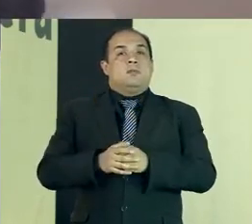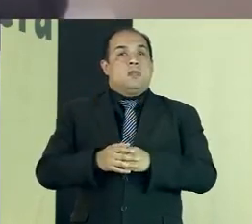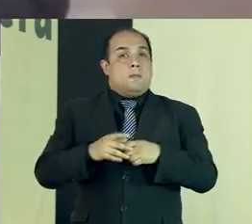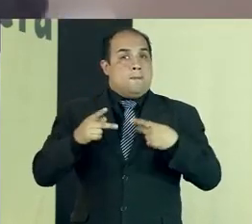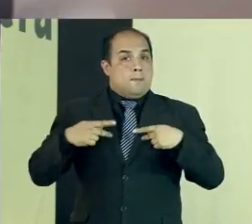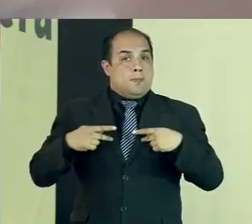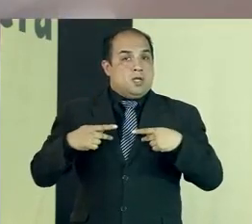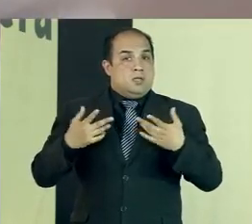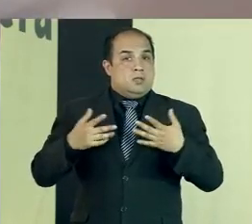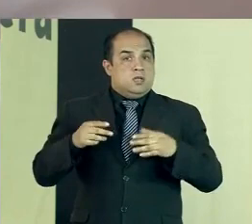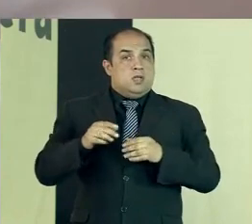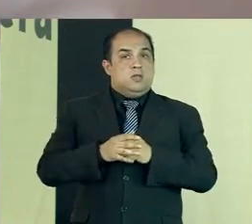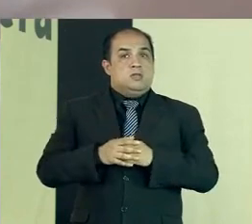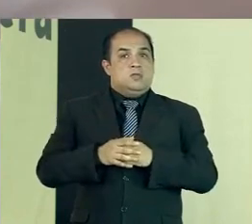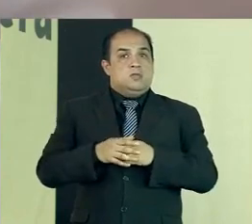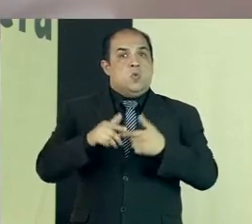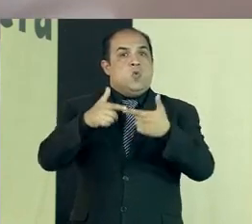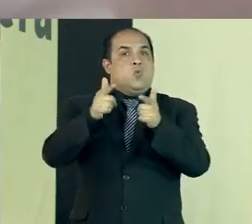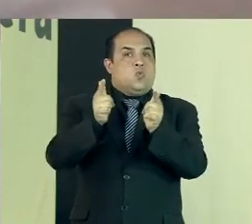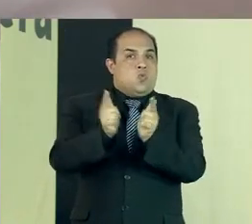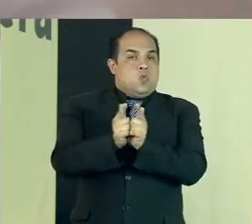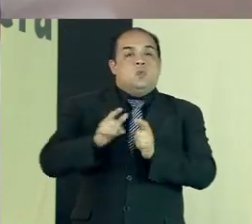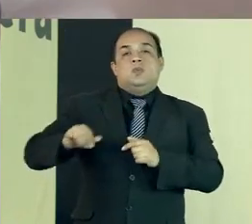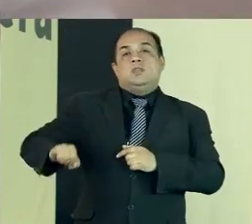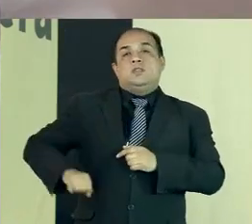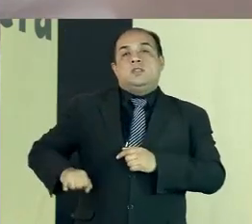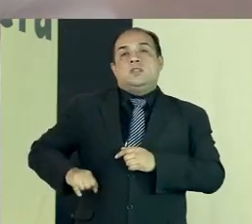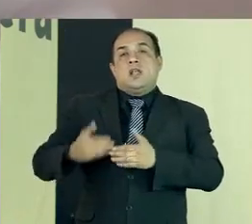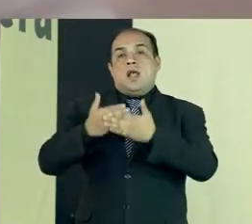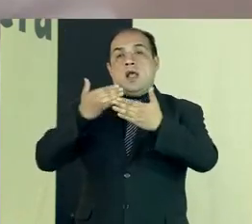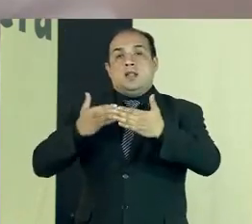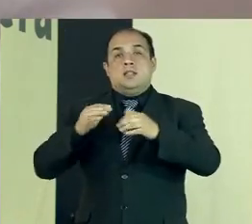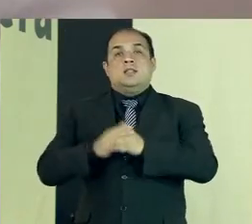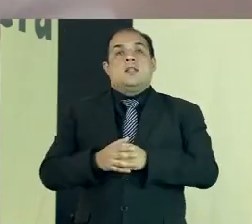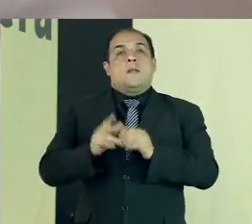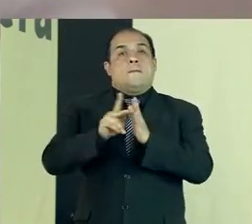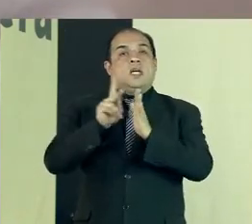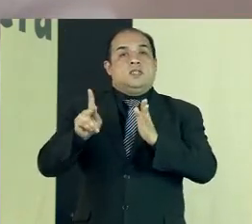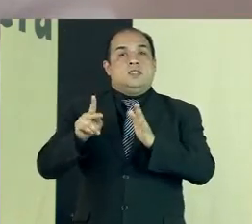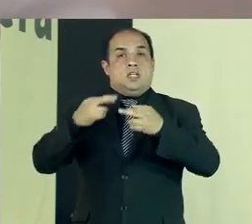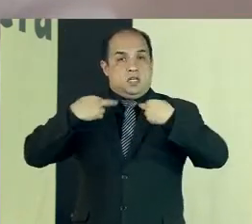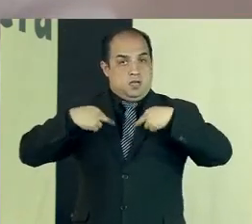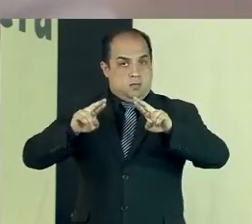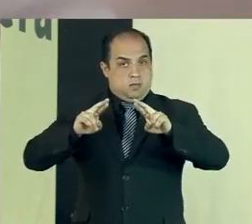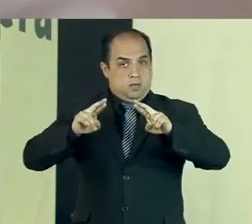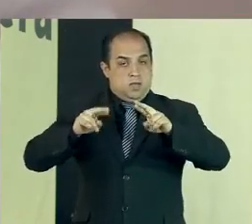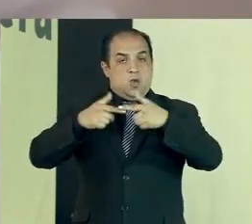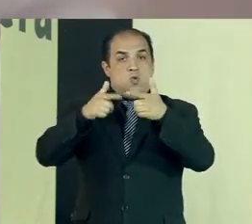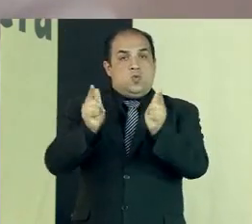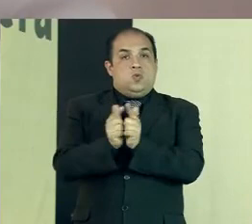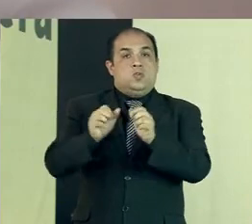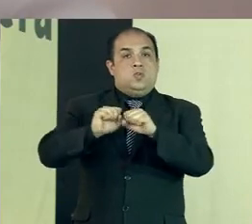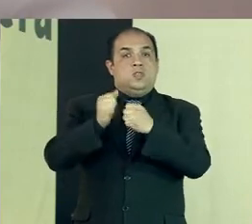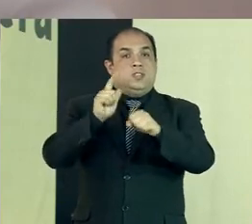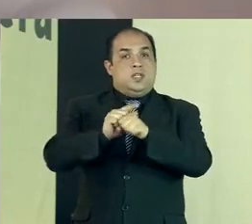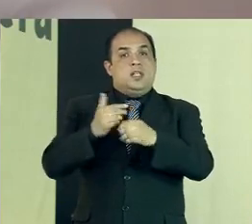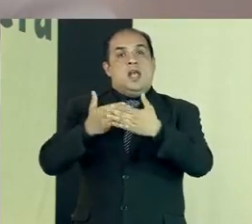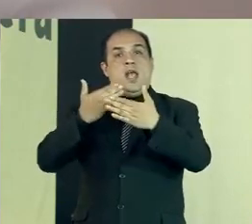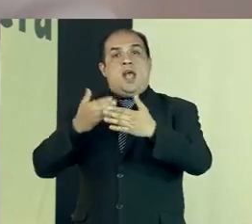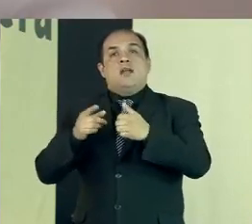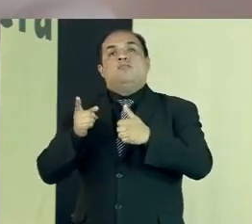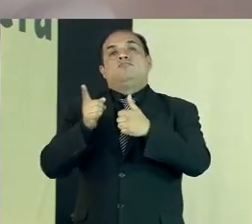es grupos de interés que representan grupos sociales que eran privilegiados